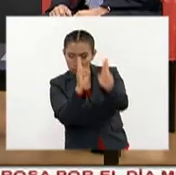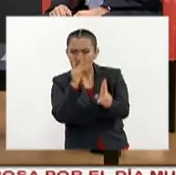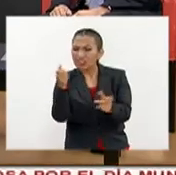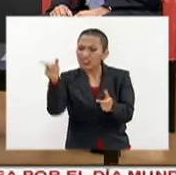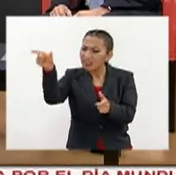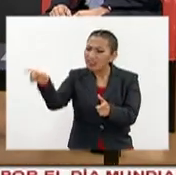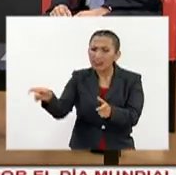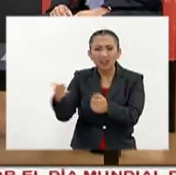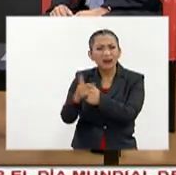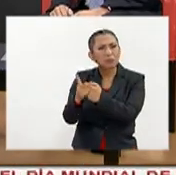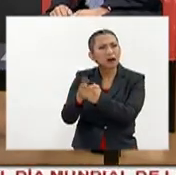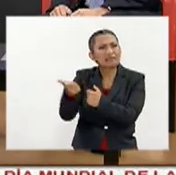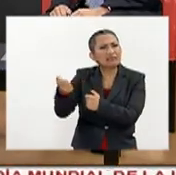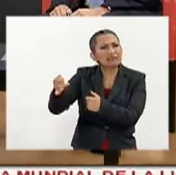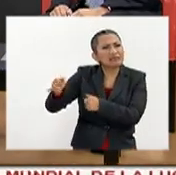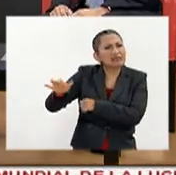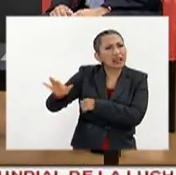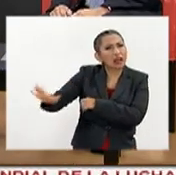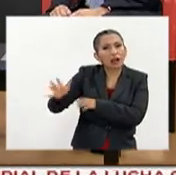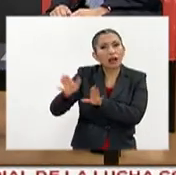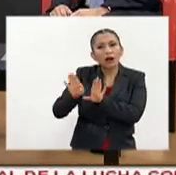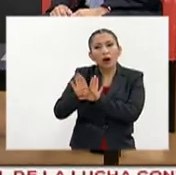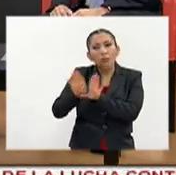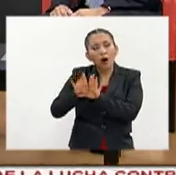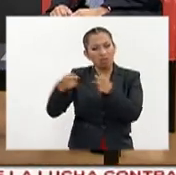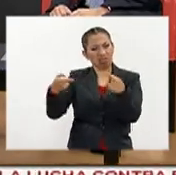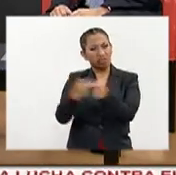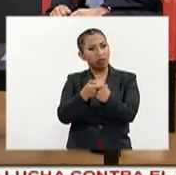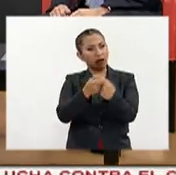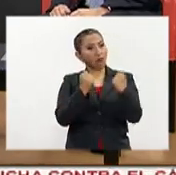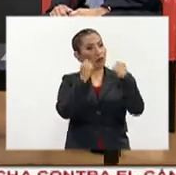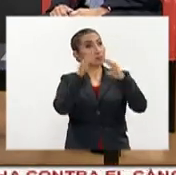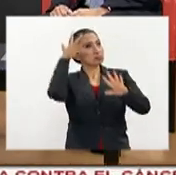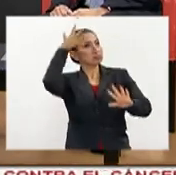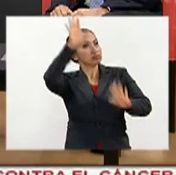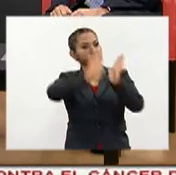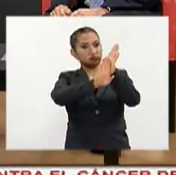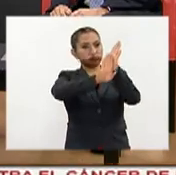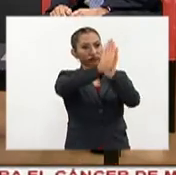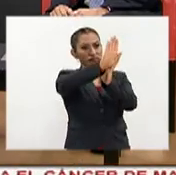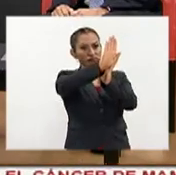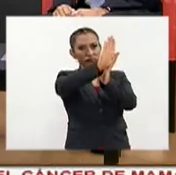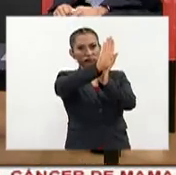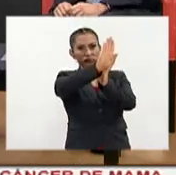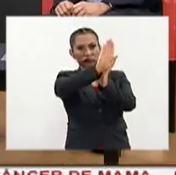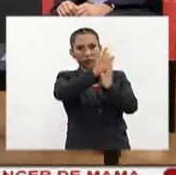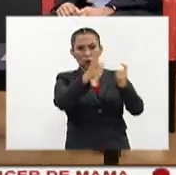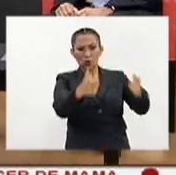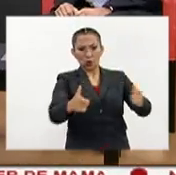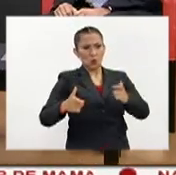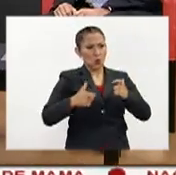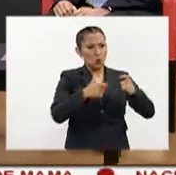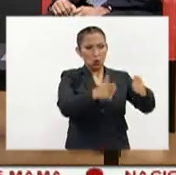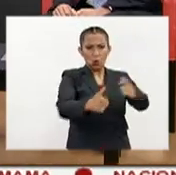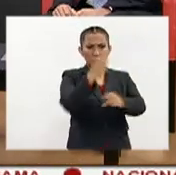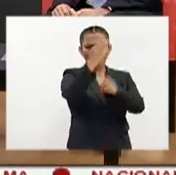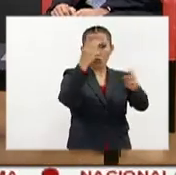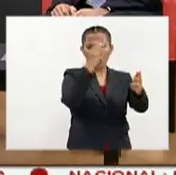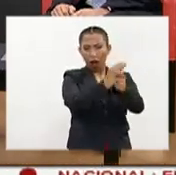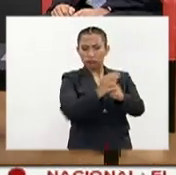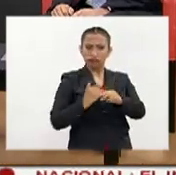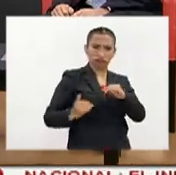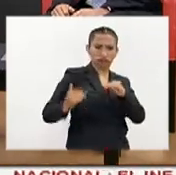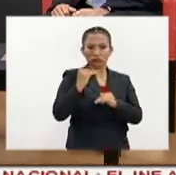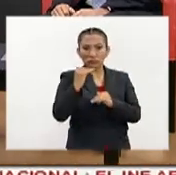entender un país con esos contrastes tan fuertes entre querer ser una gran potencia